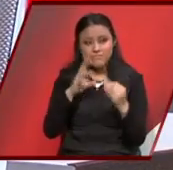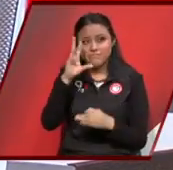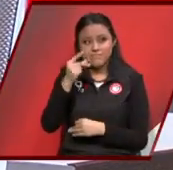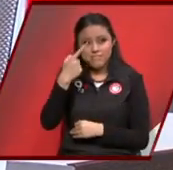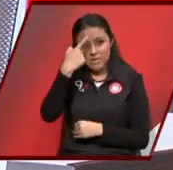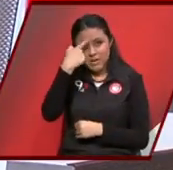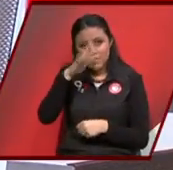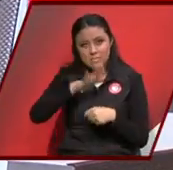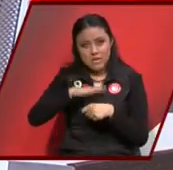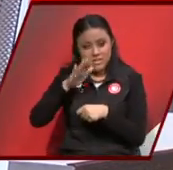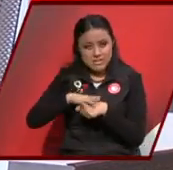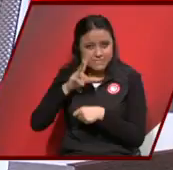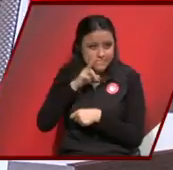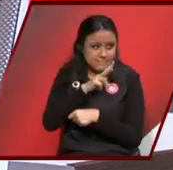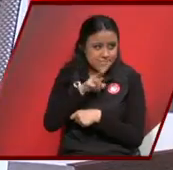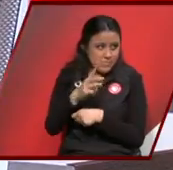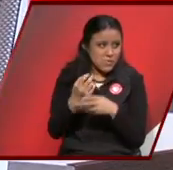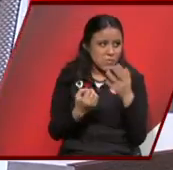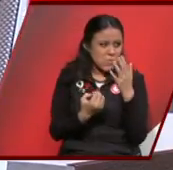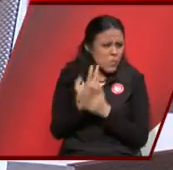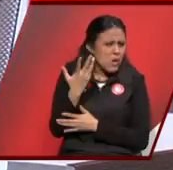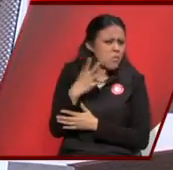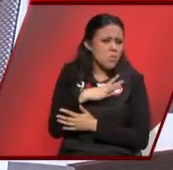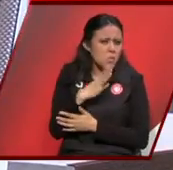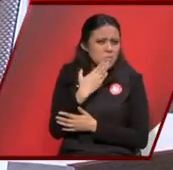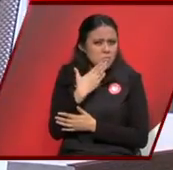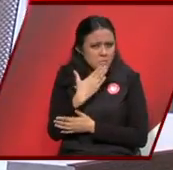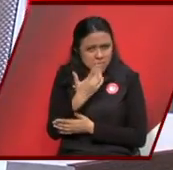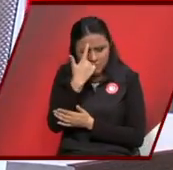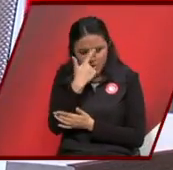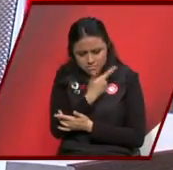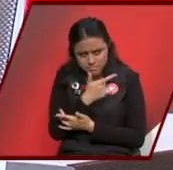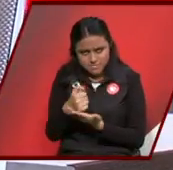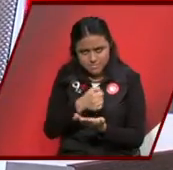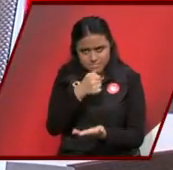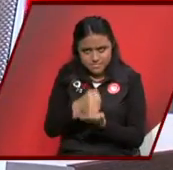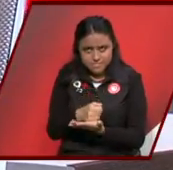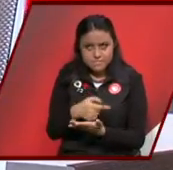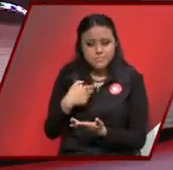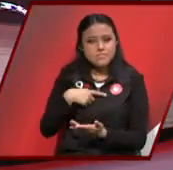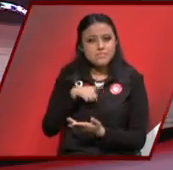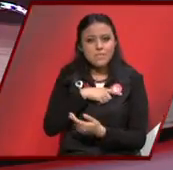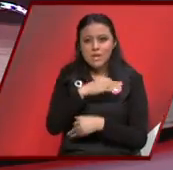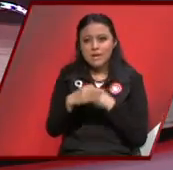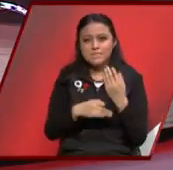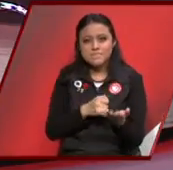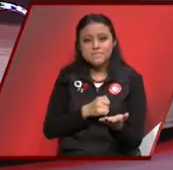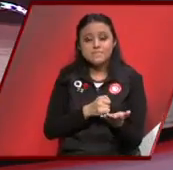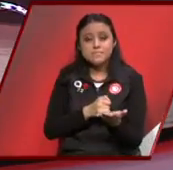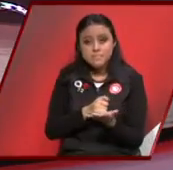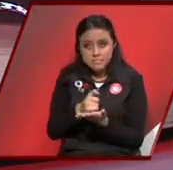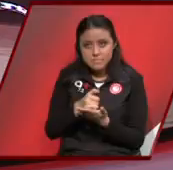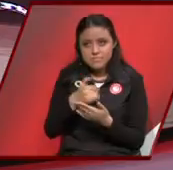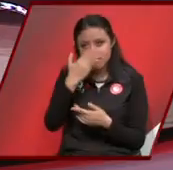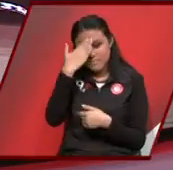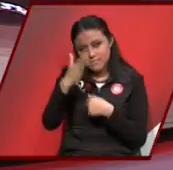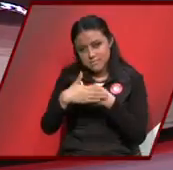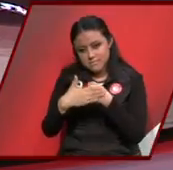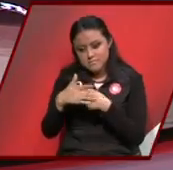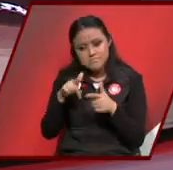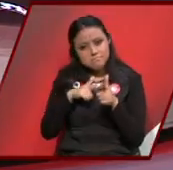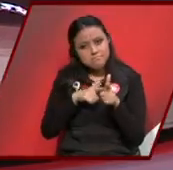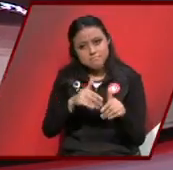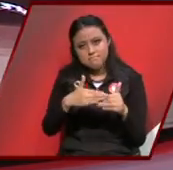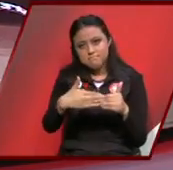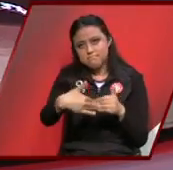sí para generar las bases de un nuevo camino para esta ciudad. Y ponerle candados a esas decisiones para que el siguiente le dé continuidad,